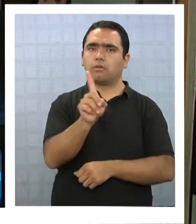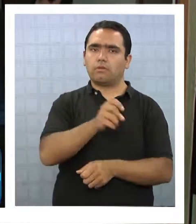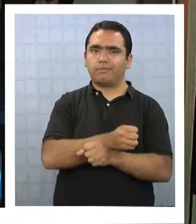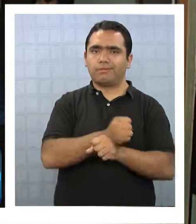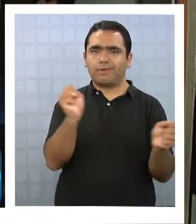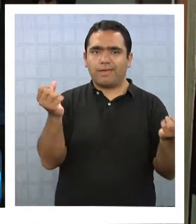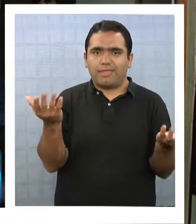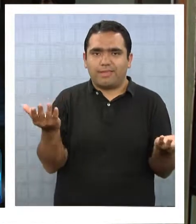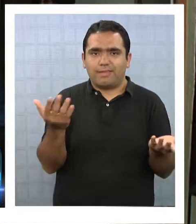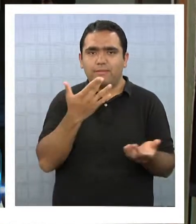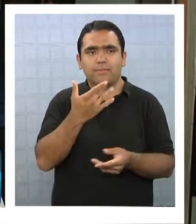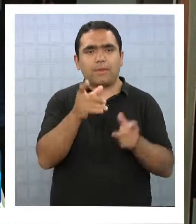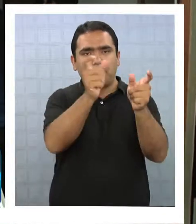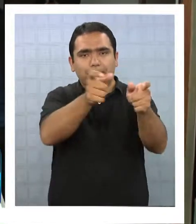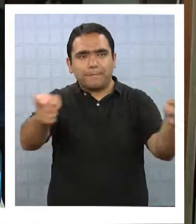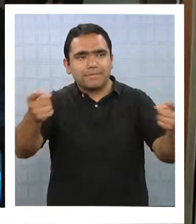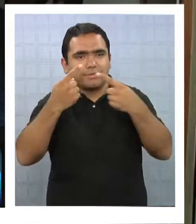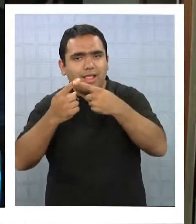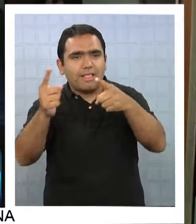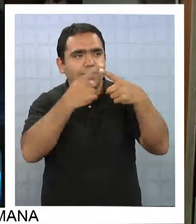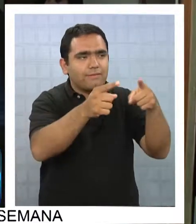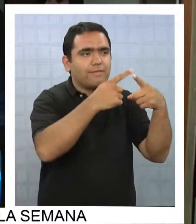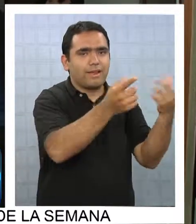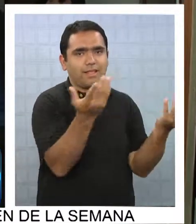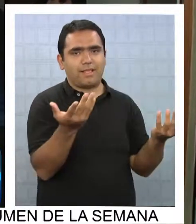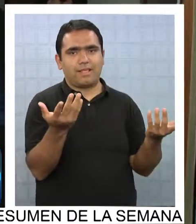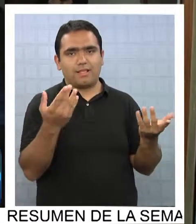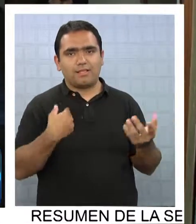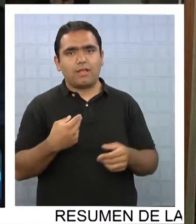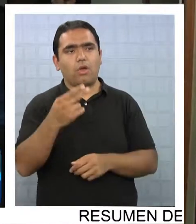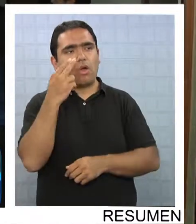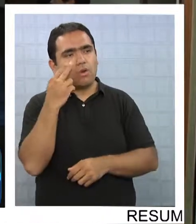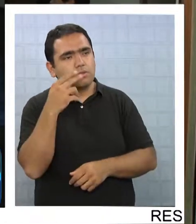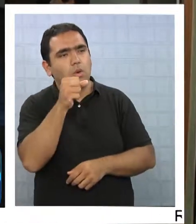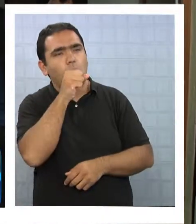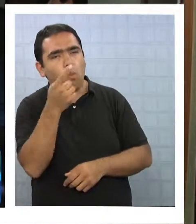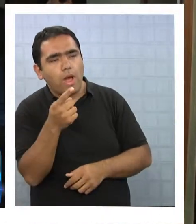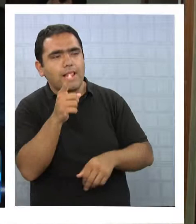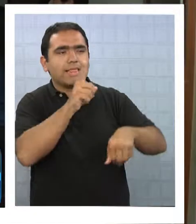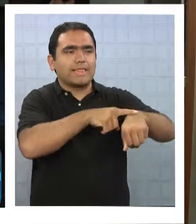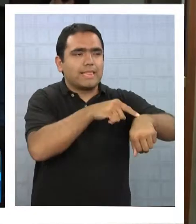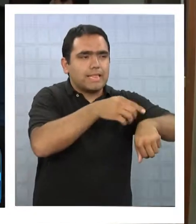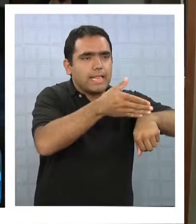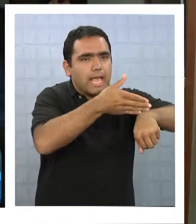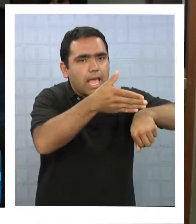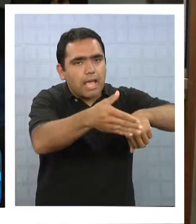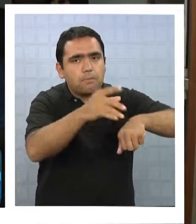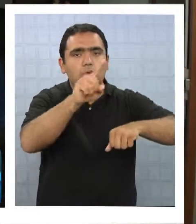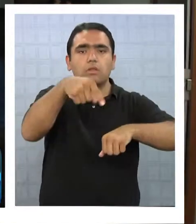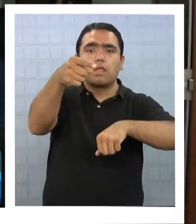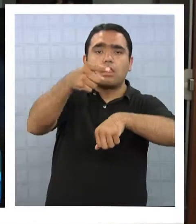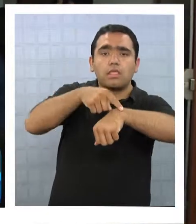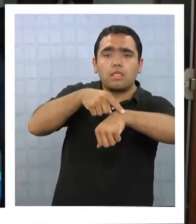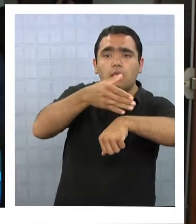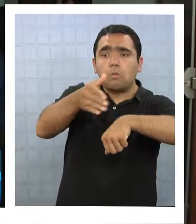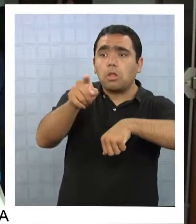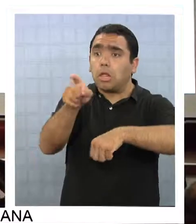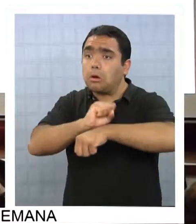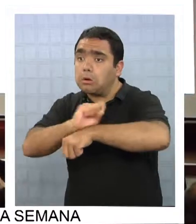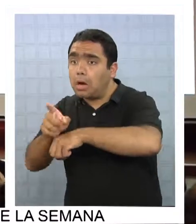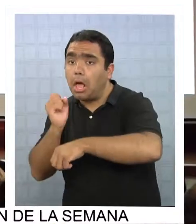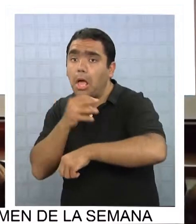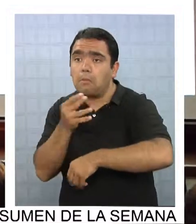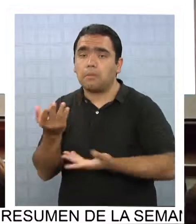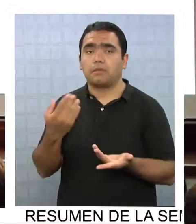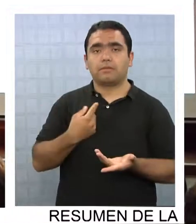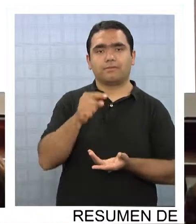Puede ser que una receta alternativa o una opción distinta sirve efectivamente para mejorar la calidad de vida de las personas, en